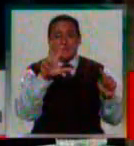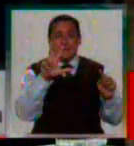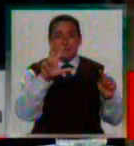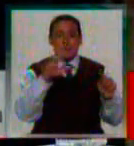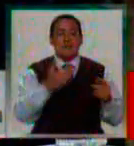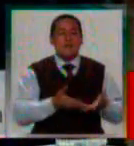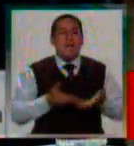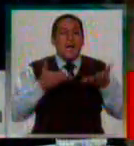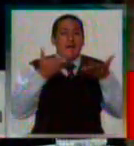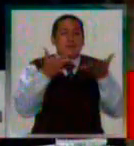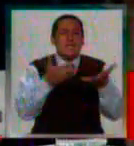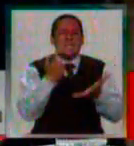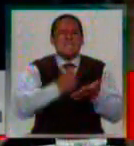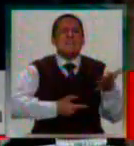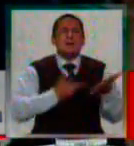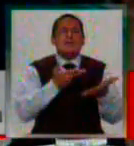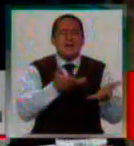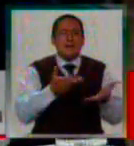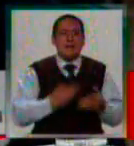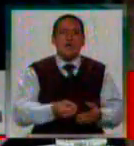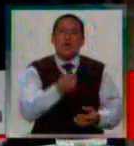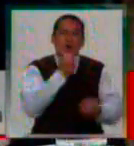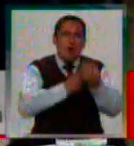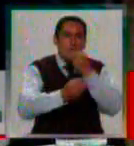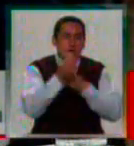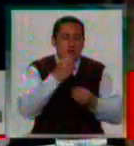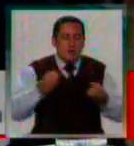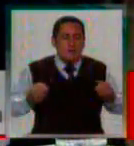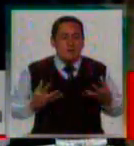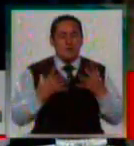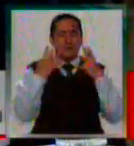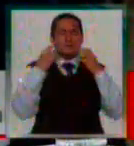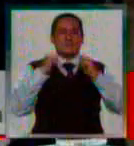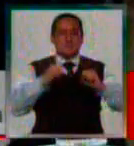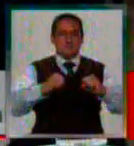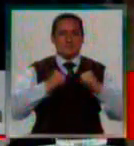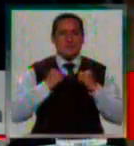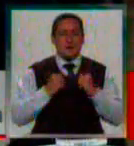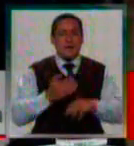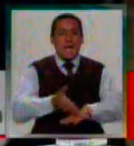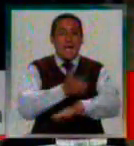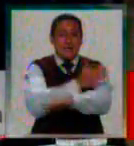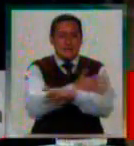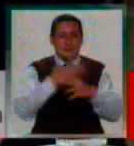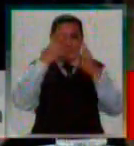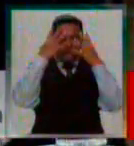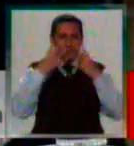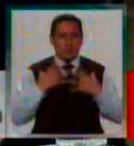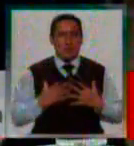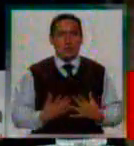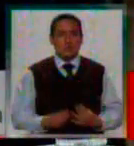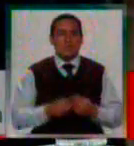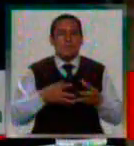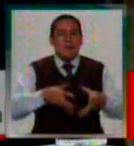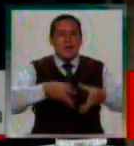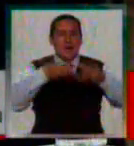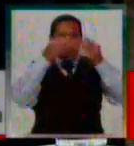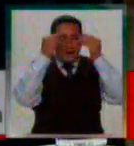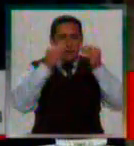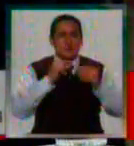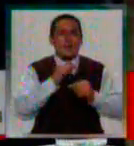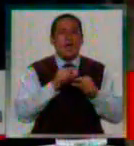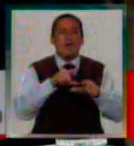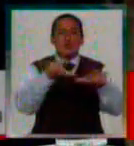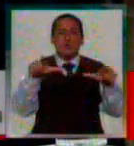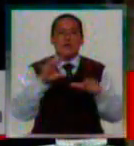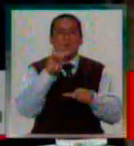permitir el la nutrición la estimulación temprana que va va a absorber gradualmente a los